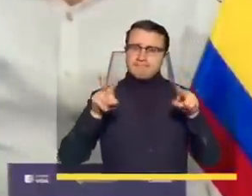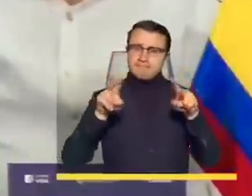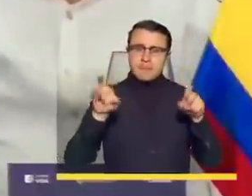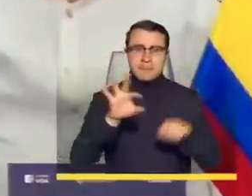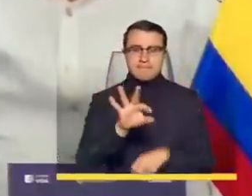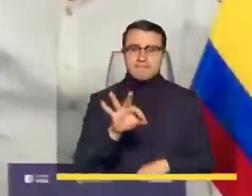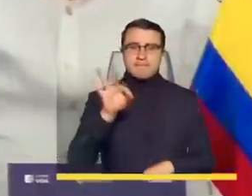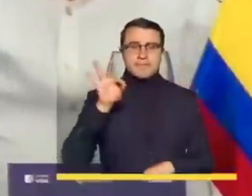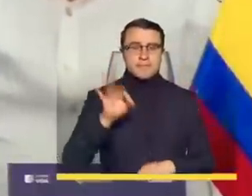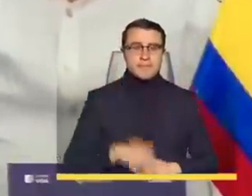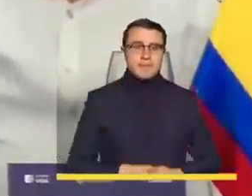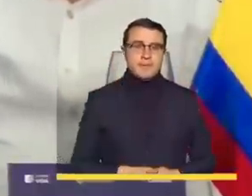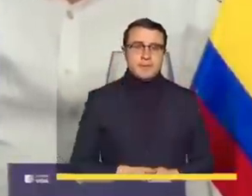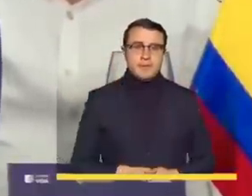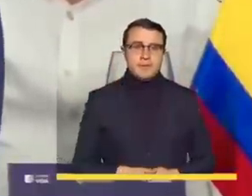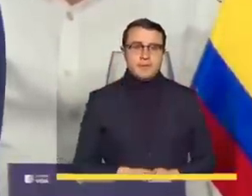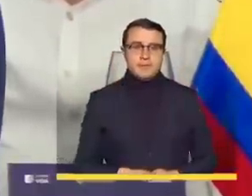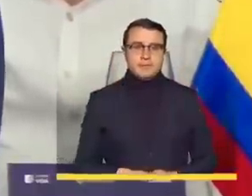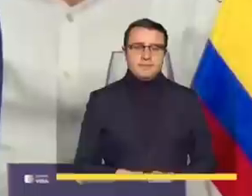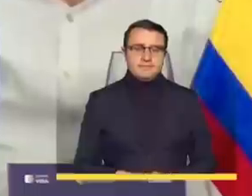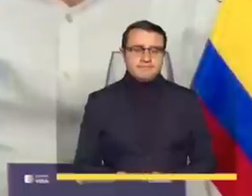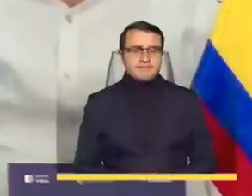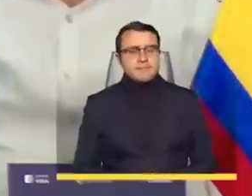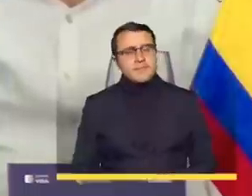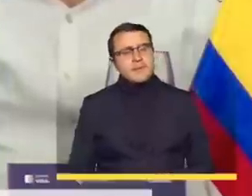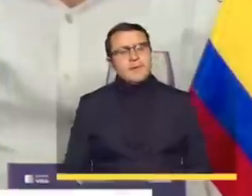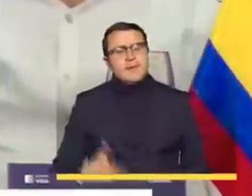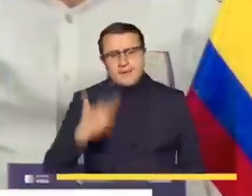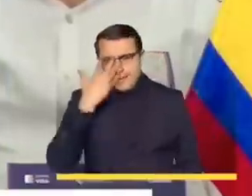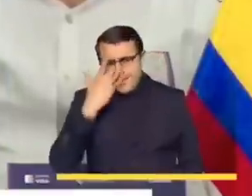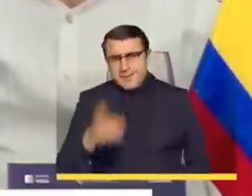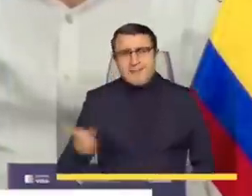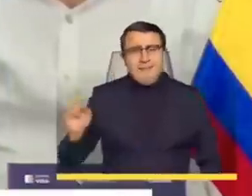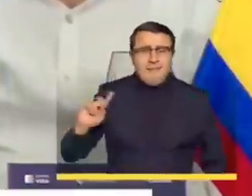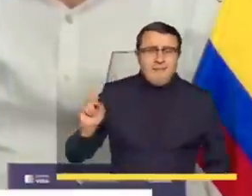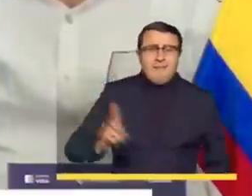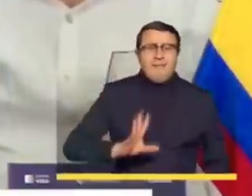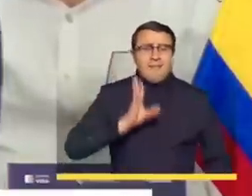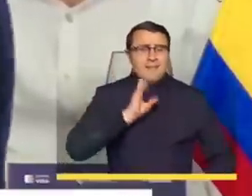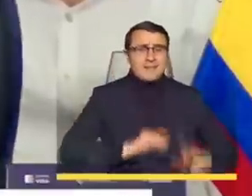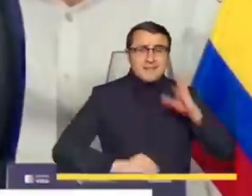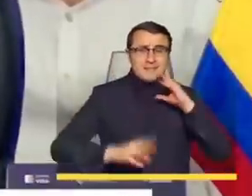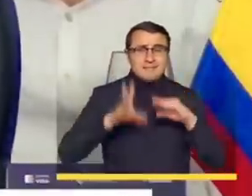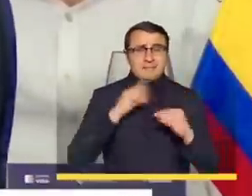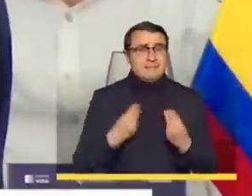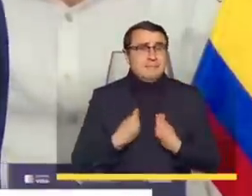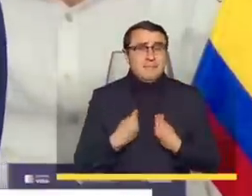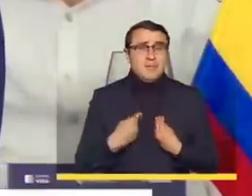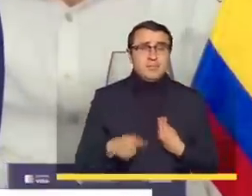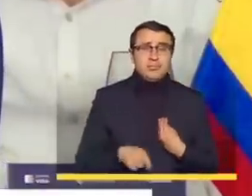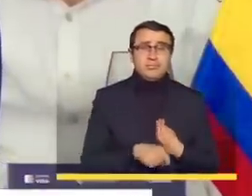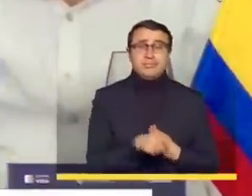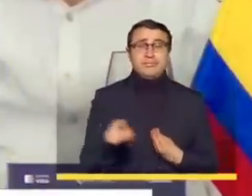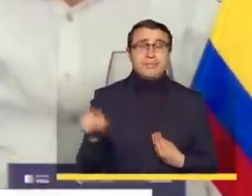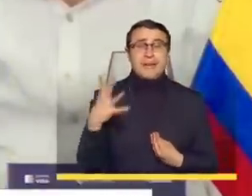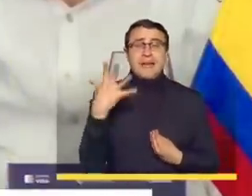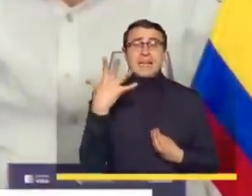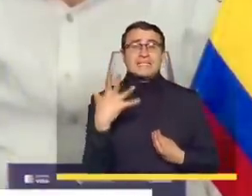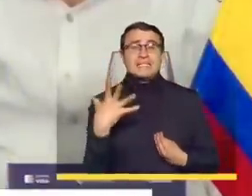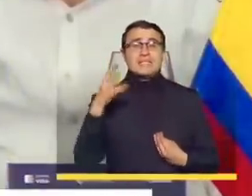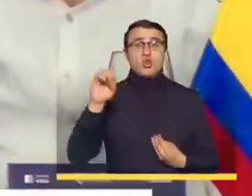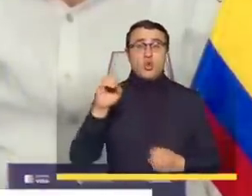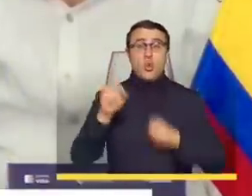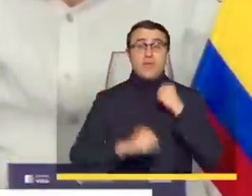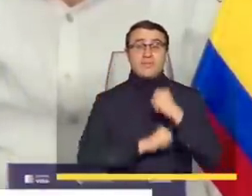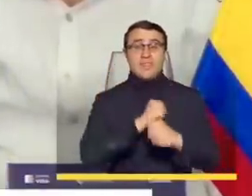que podamos, a partir, porque hemos vivido la experiencia, la estamos viviendo, de estos 50 años en el